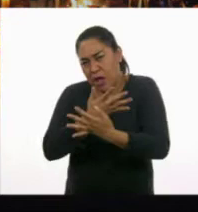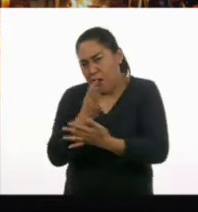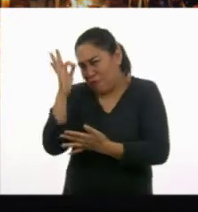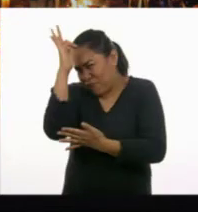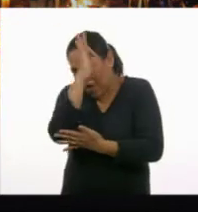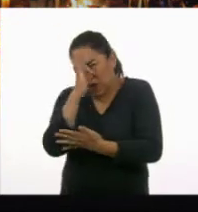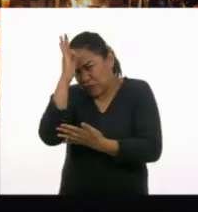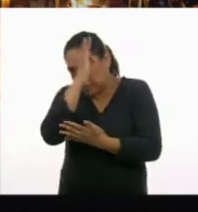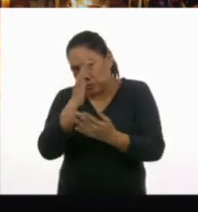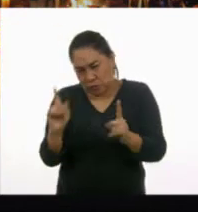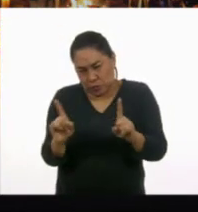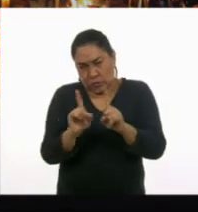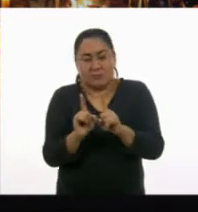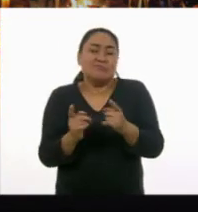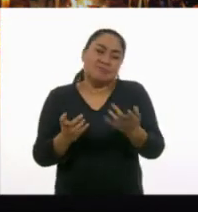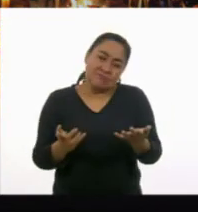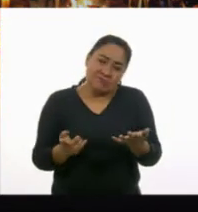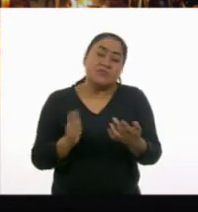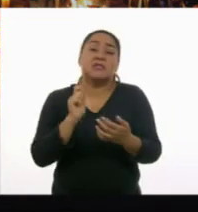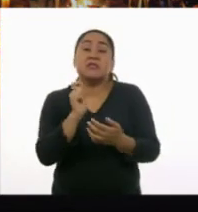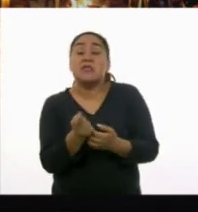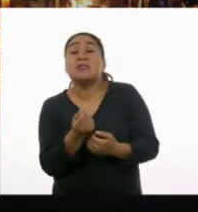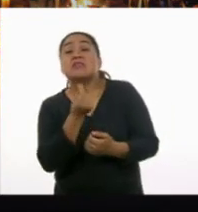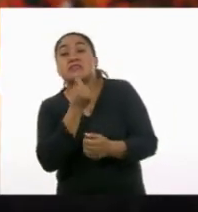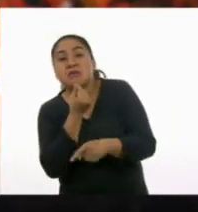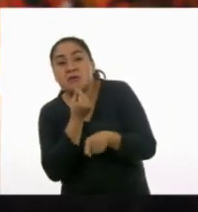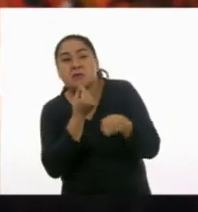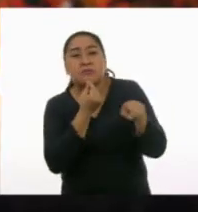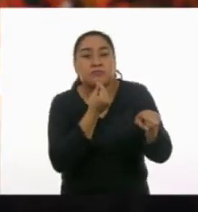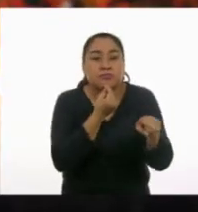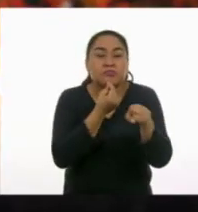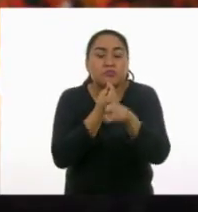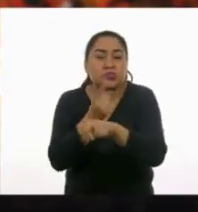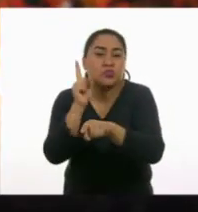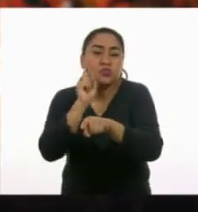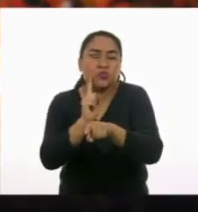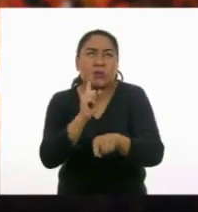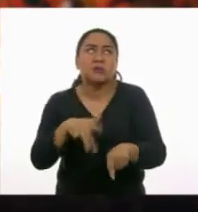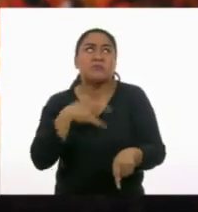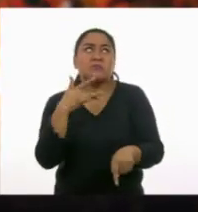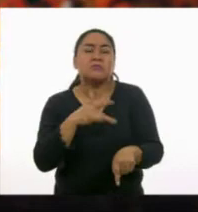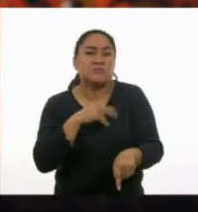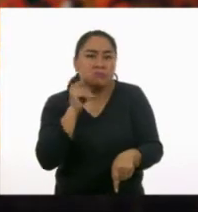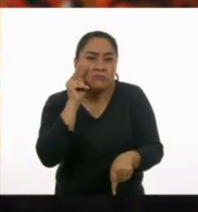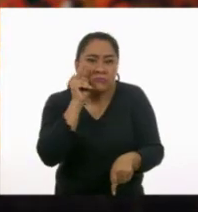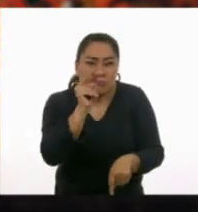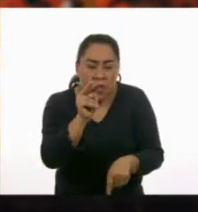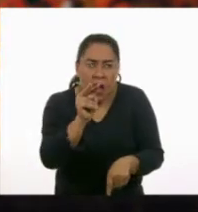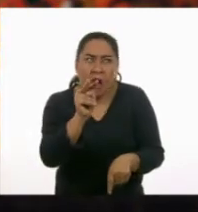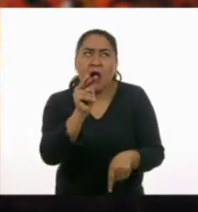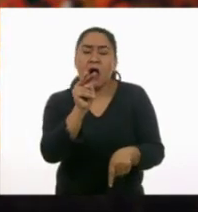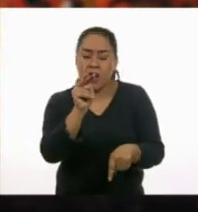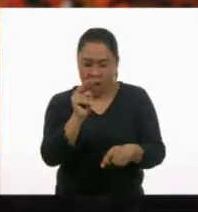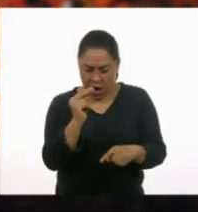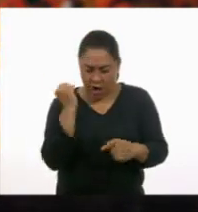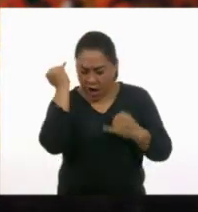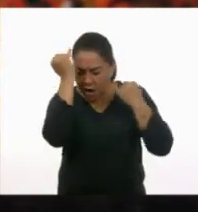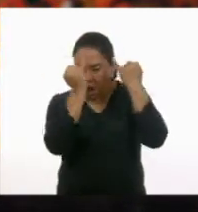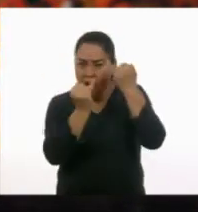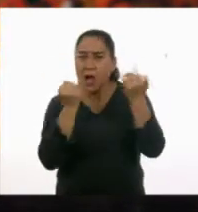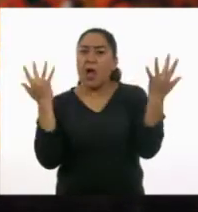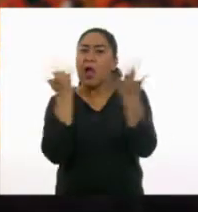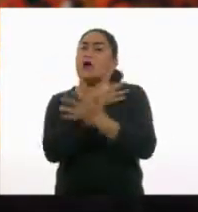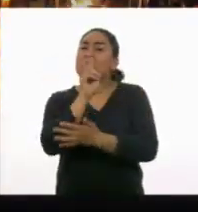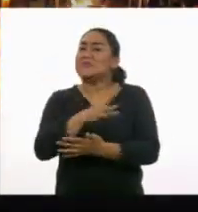Bueno, que cada niño y que cada niña interpreten esta poesía. Claro. Y vean en ella la belleza que